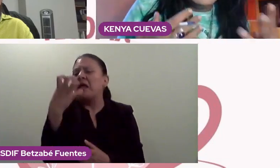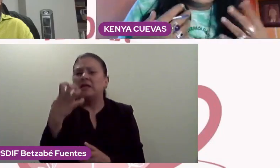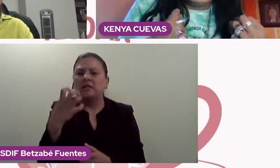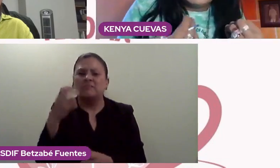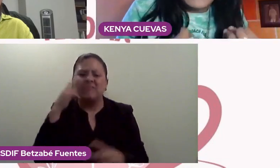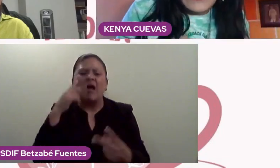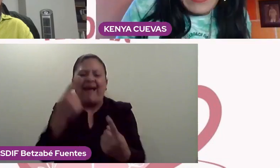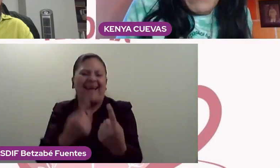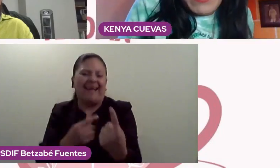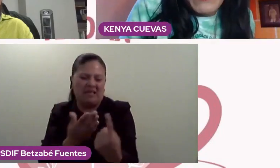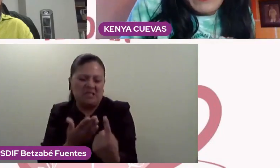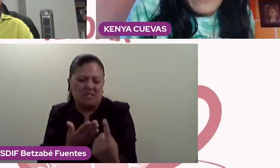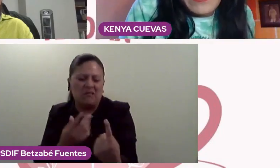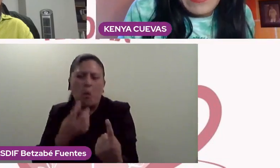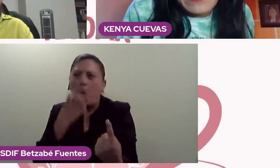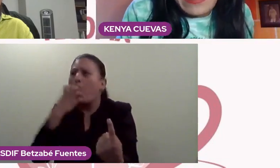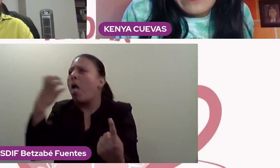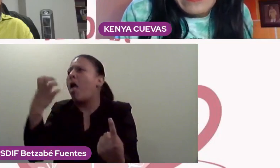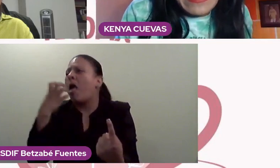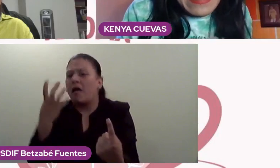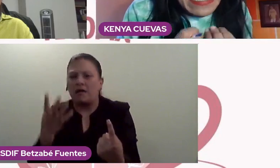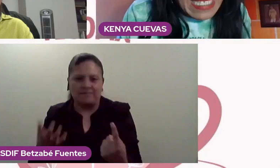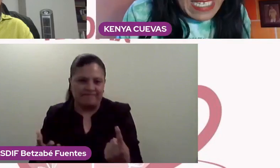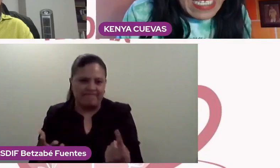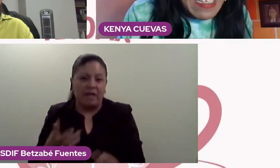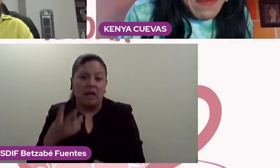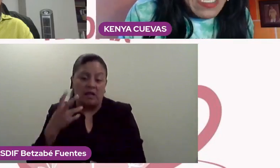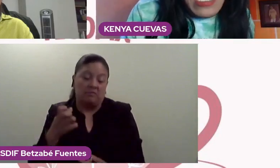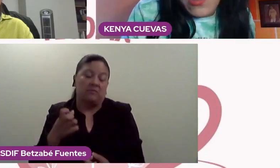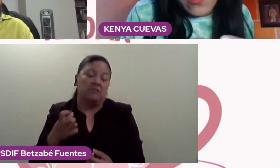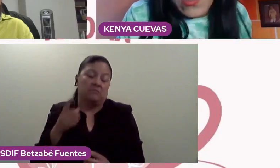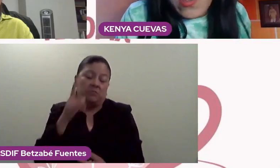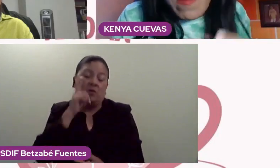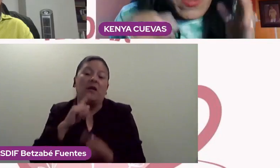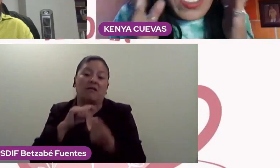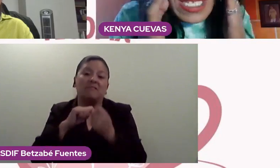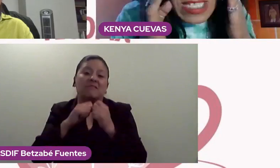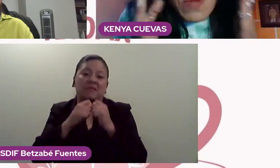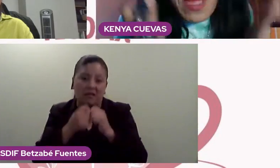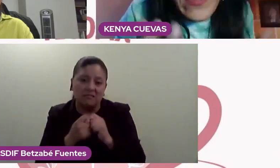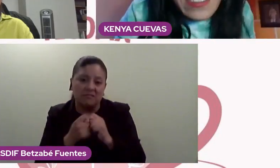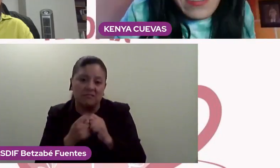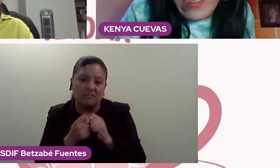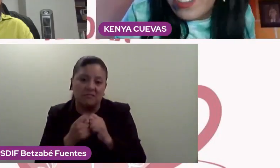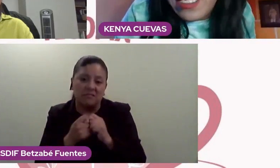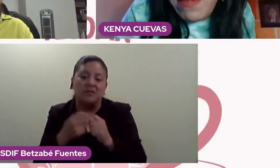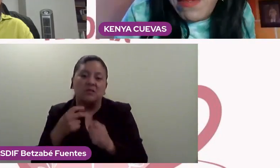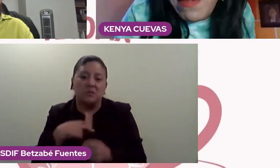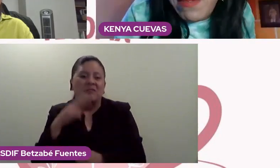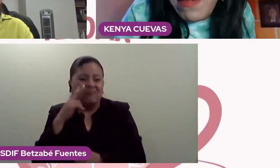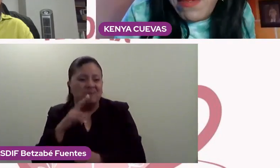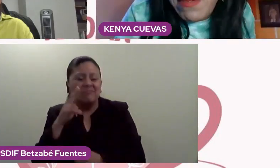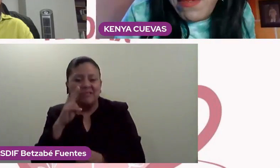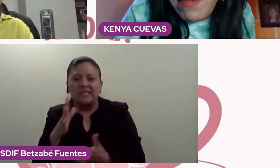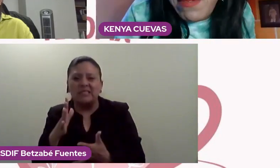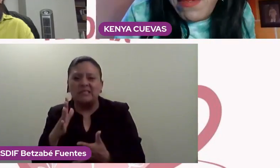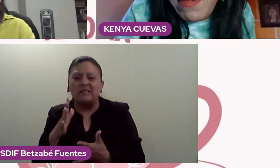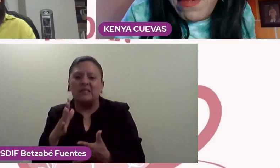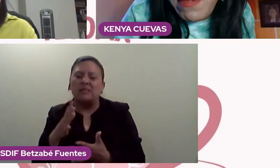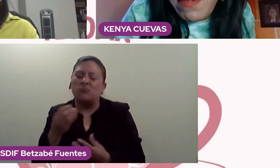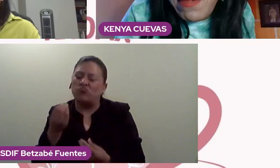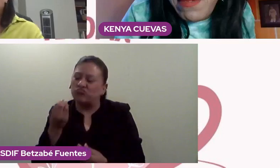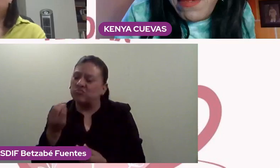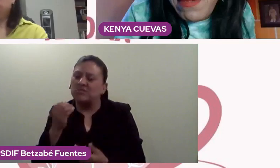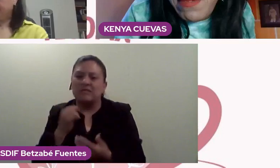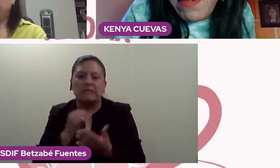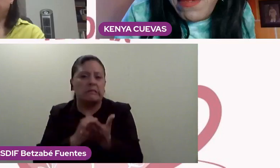¿no? Y entonces, pues una mujer trans, desgraciadamente yo conozco a muchas que han tomado decisiones de vida y prefieren, por